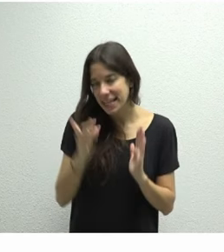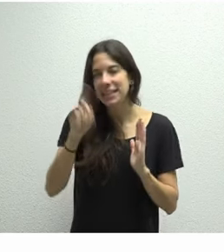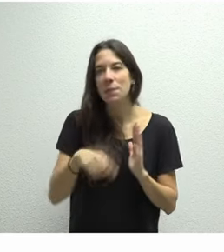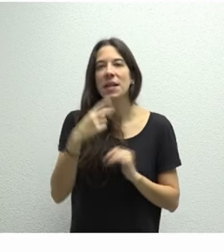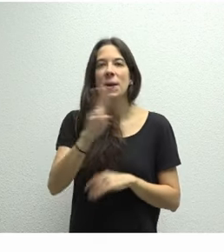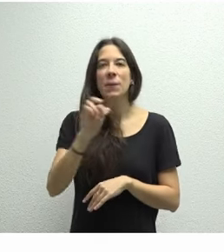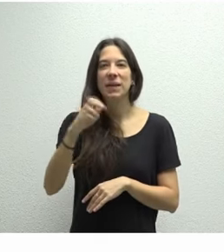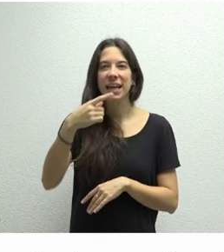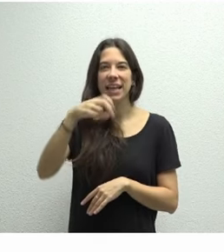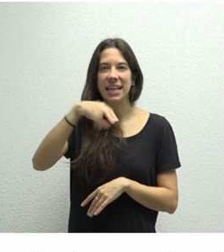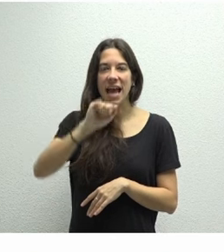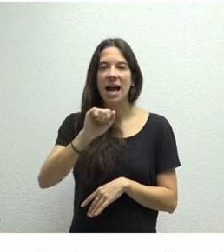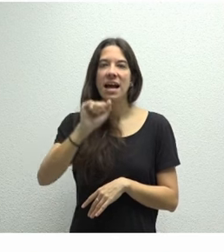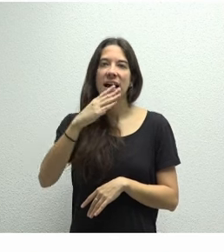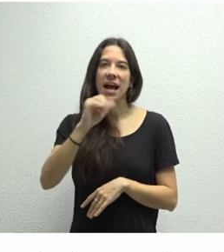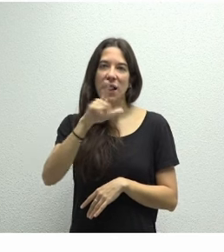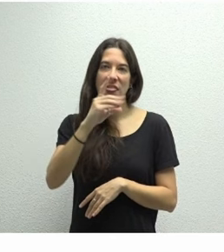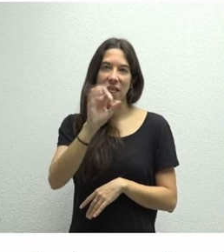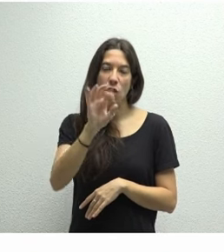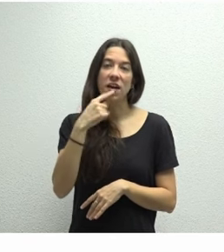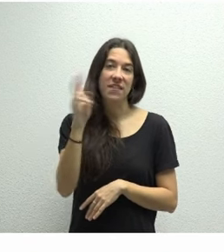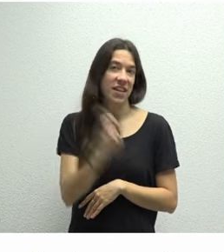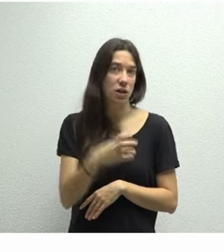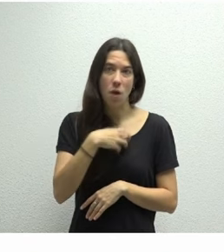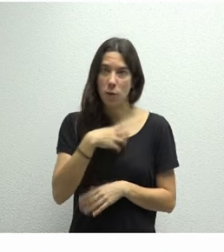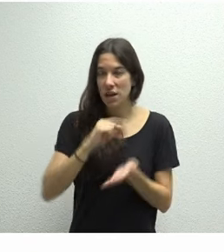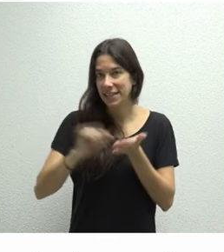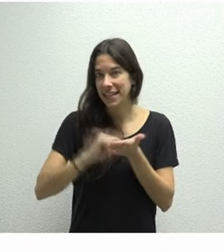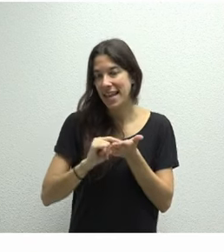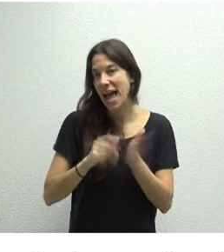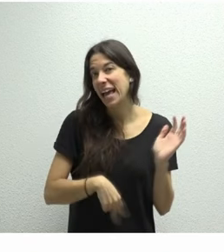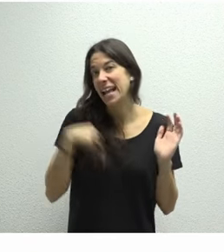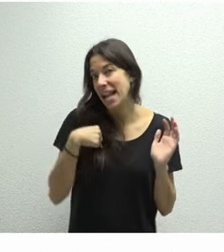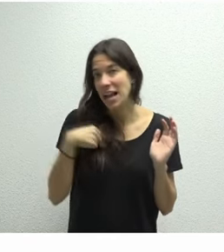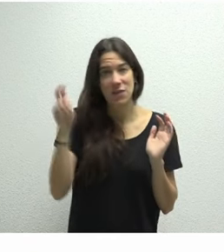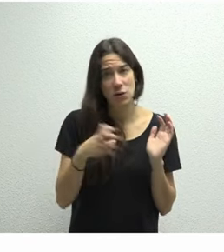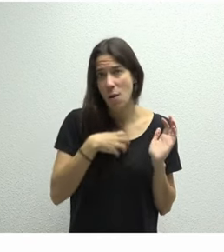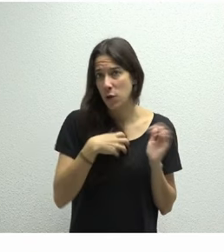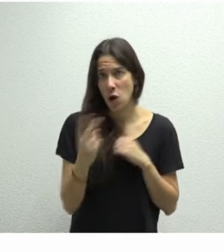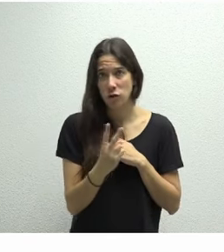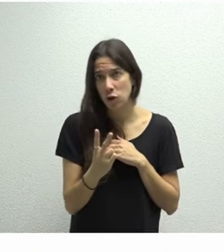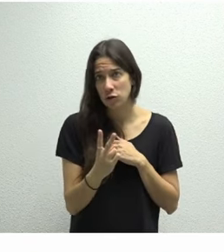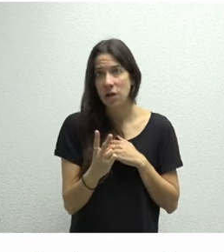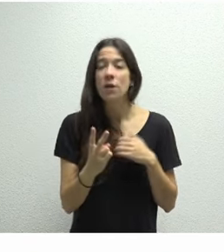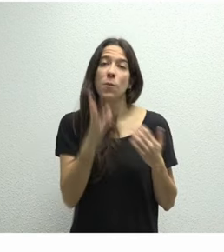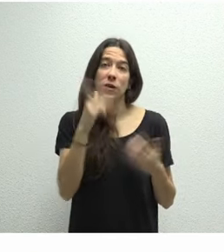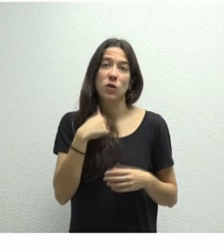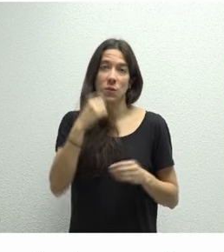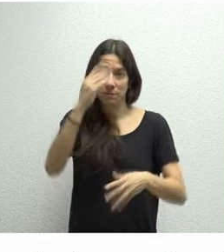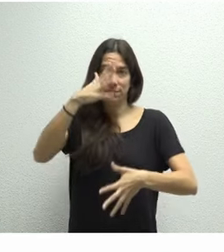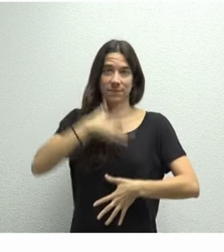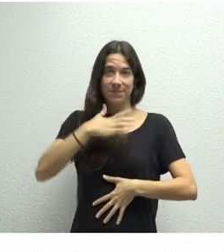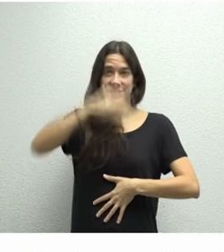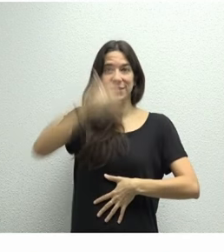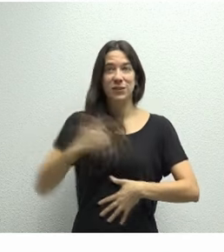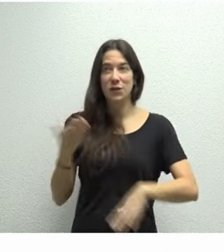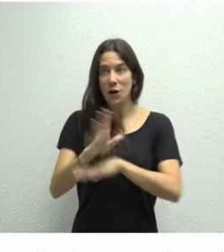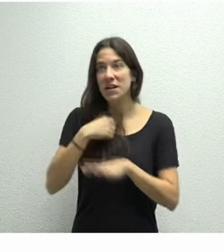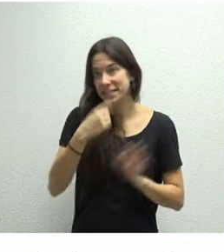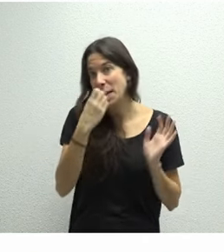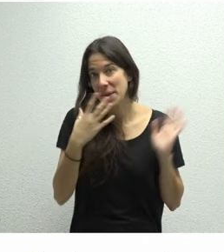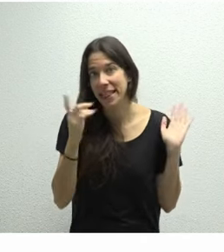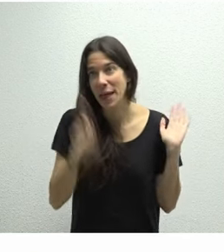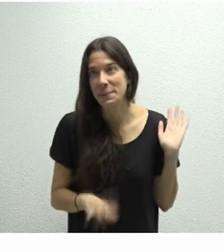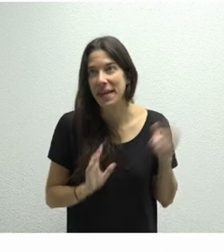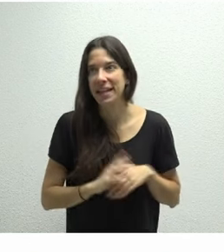secretaria general que no pueden estar Y en este caso pues estoy yo que tampoco está mal a mí es una suerte porque yo